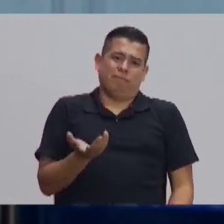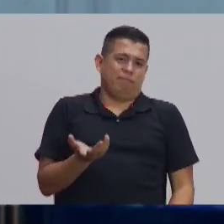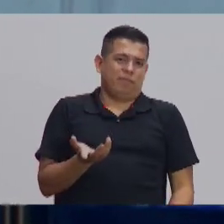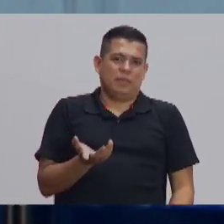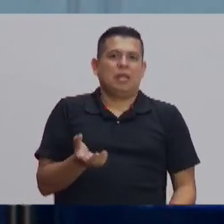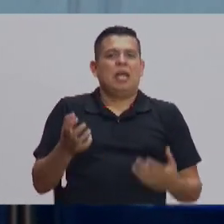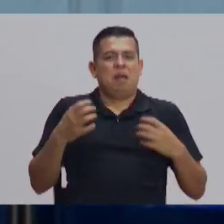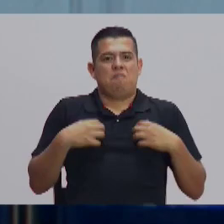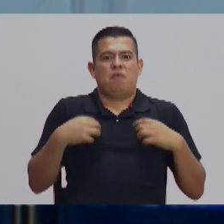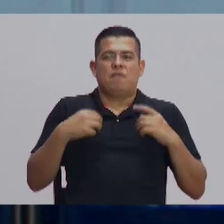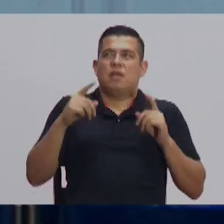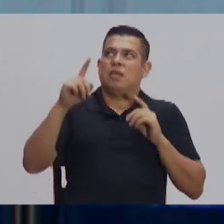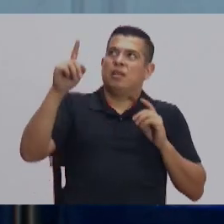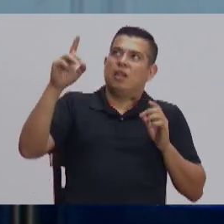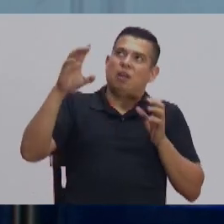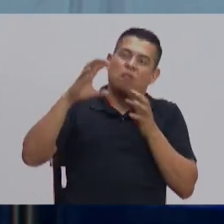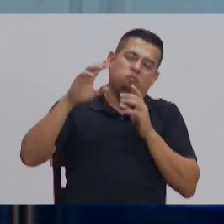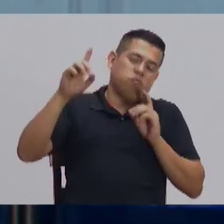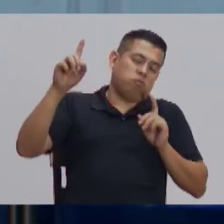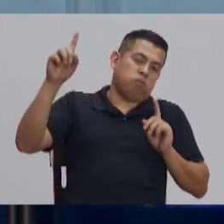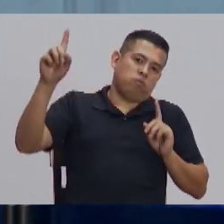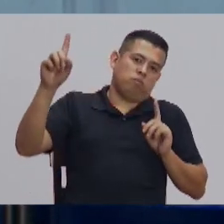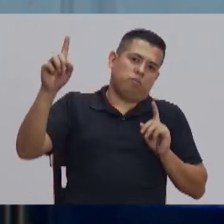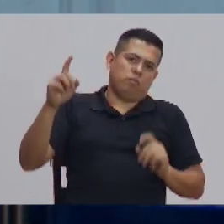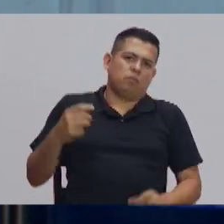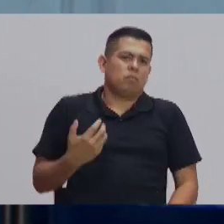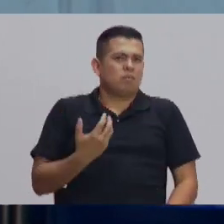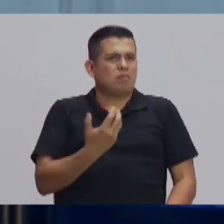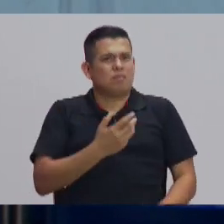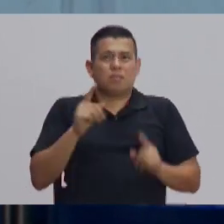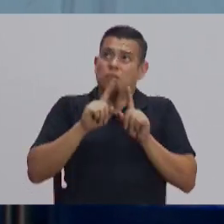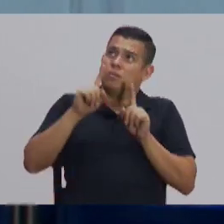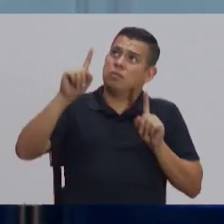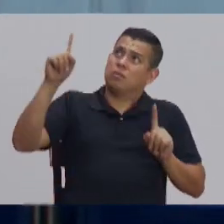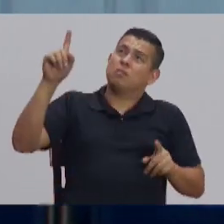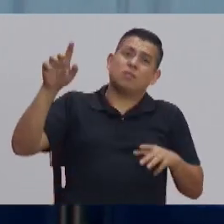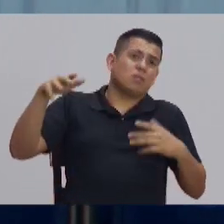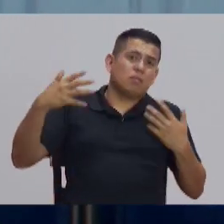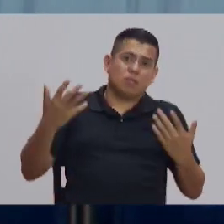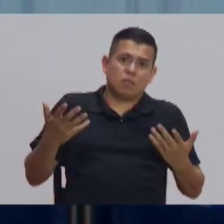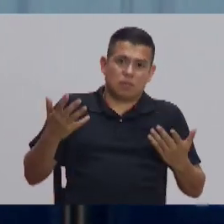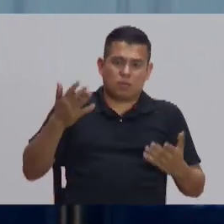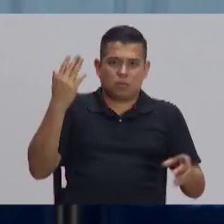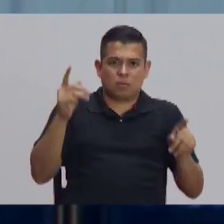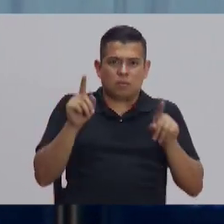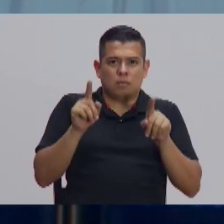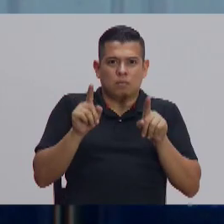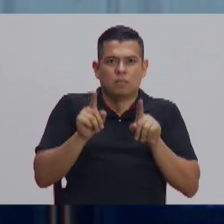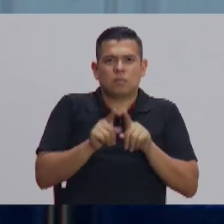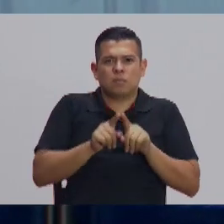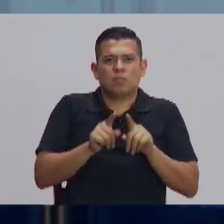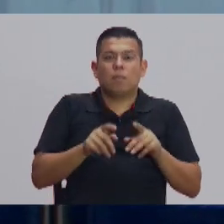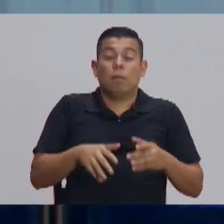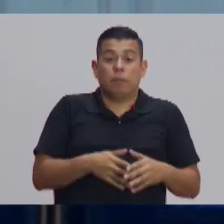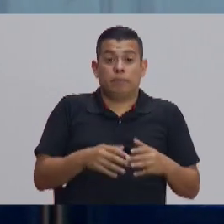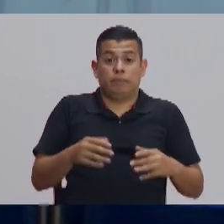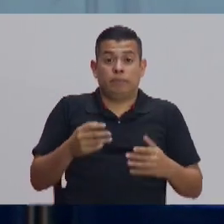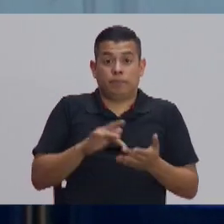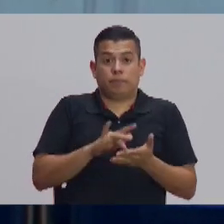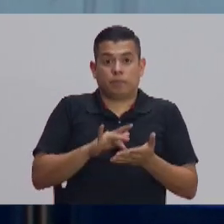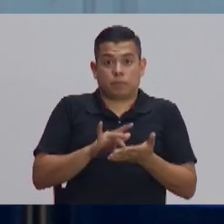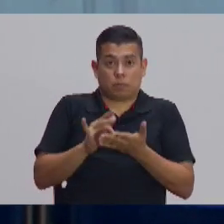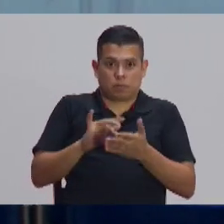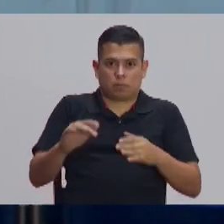y vivir lejos de dios y porque vivimos lejos de dios hermana para ti porque nos estancamos espiritualmente